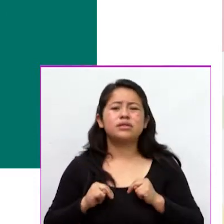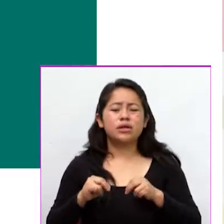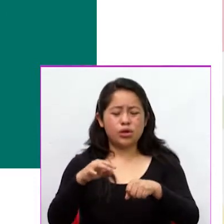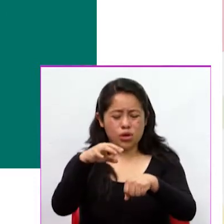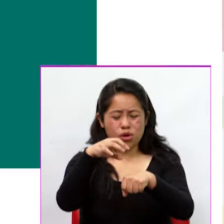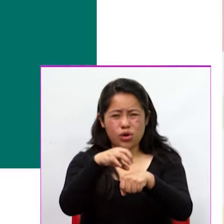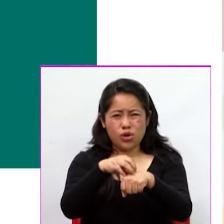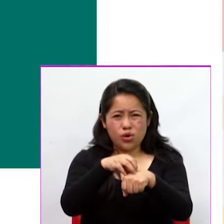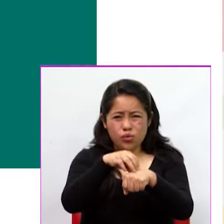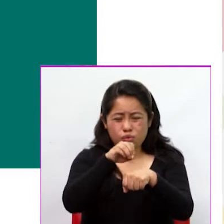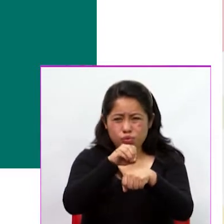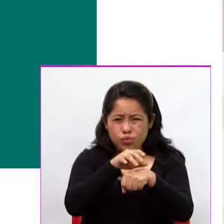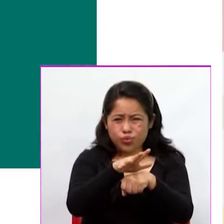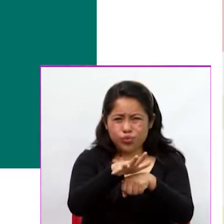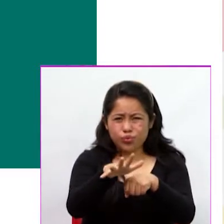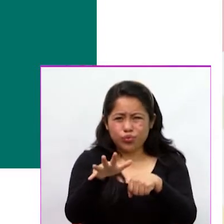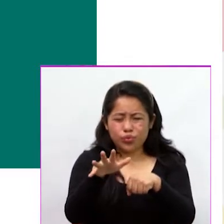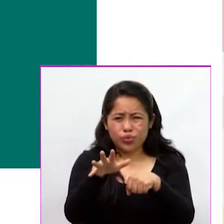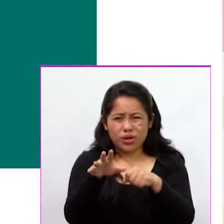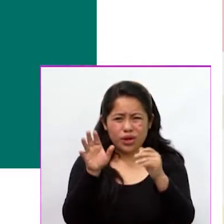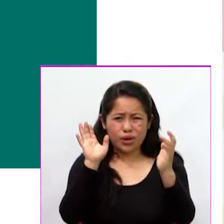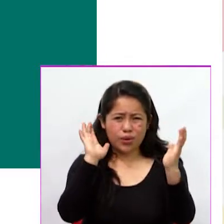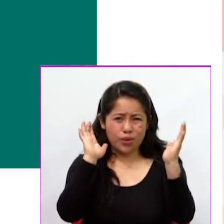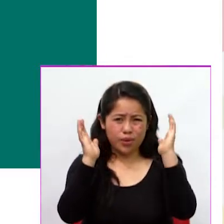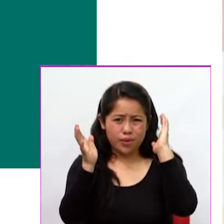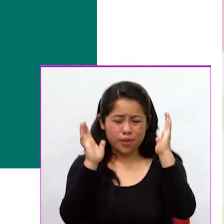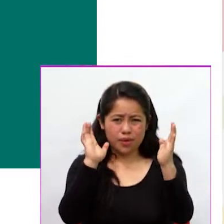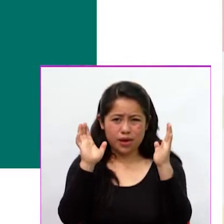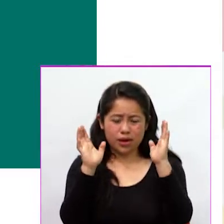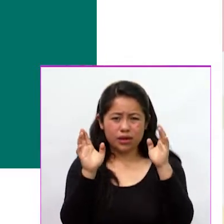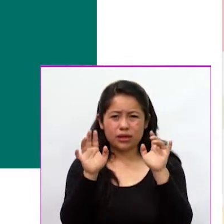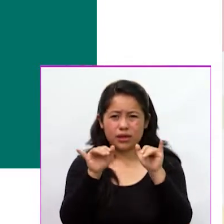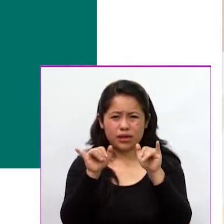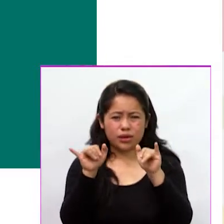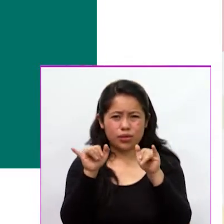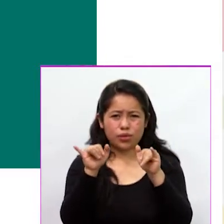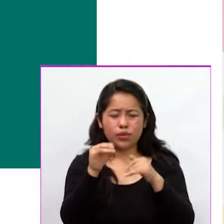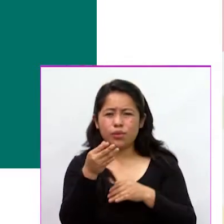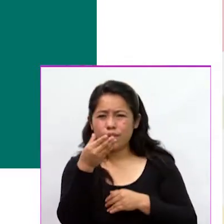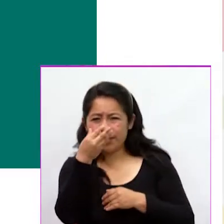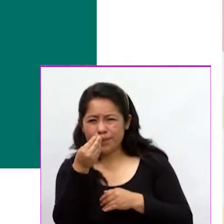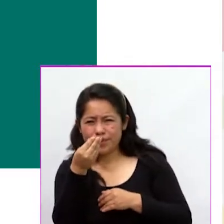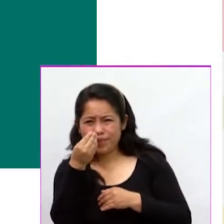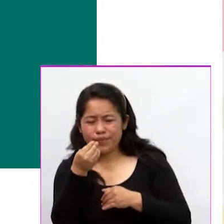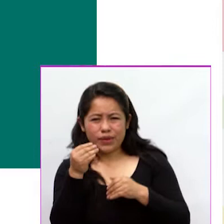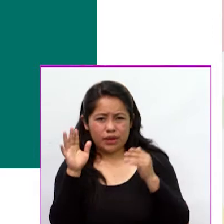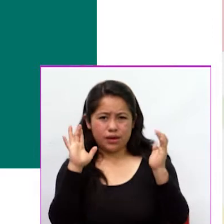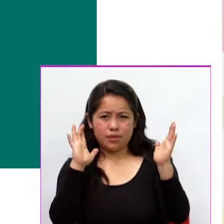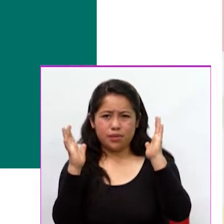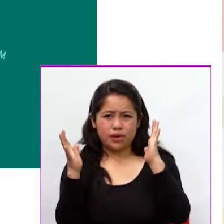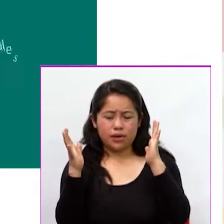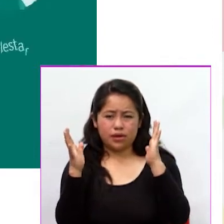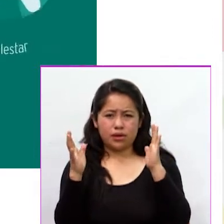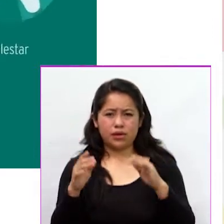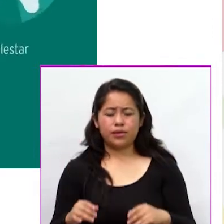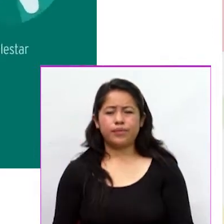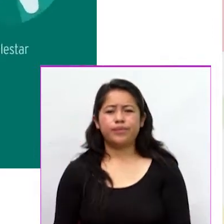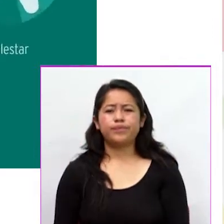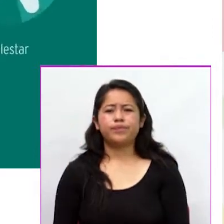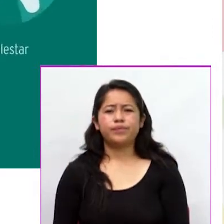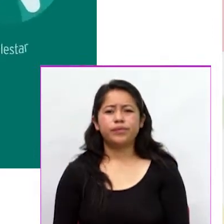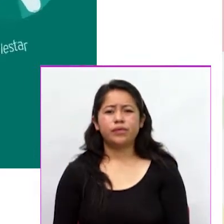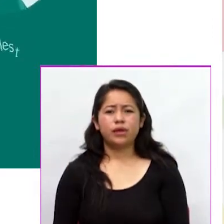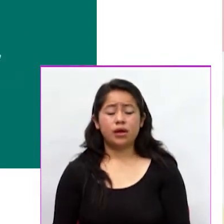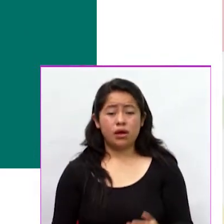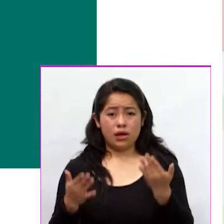son similares a un resfriado común. Cuando este pasa de ser resfriado común, llega a ser